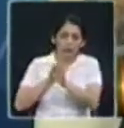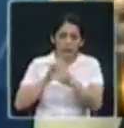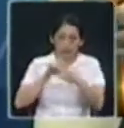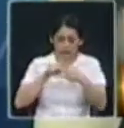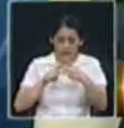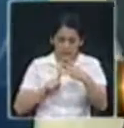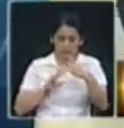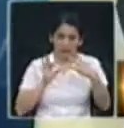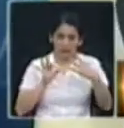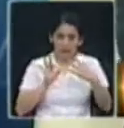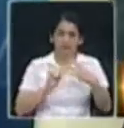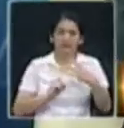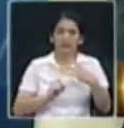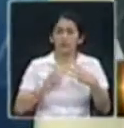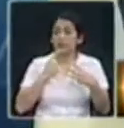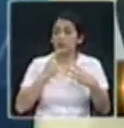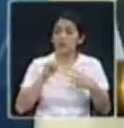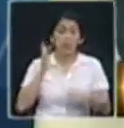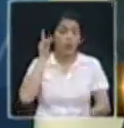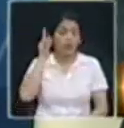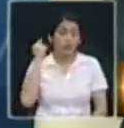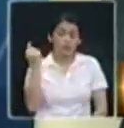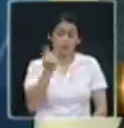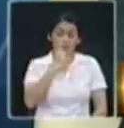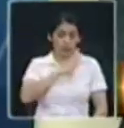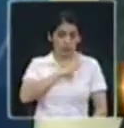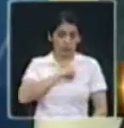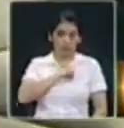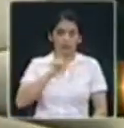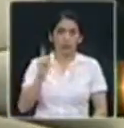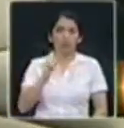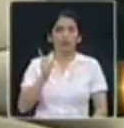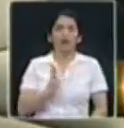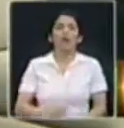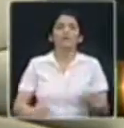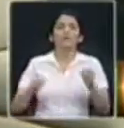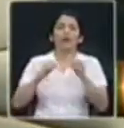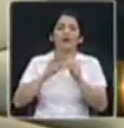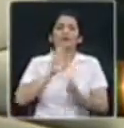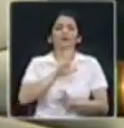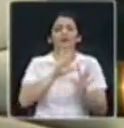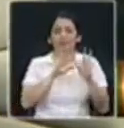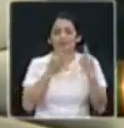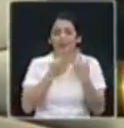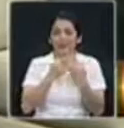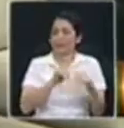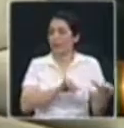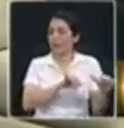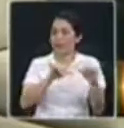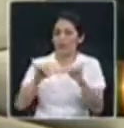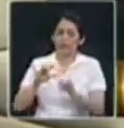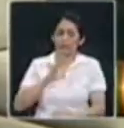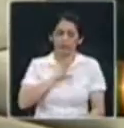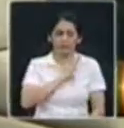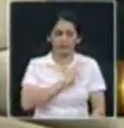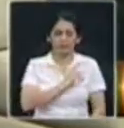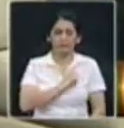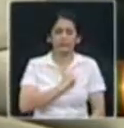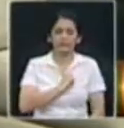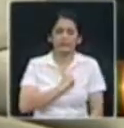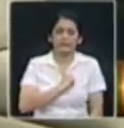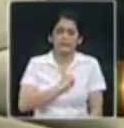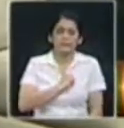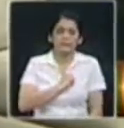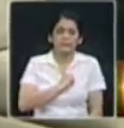víctimas paralelas, como usted decía, los hijos. ¿Qué es lo que se va a hacer ahí? Dependientes, sí. De hecho, bueno, nosotros en el tema, yo aquí una de las